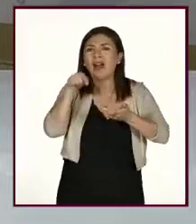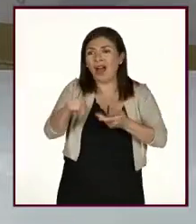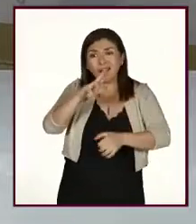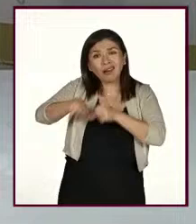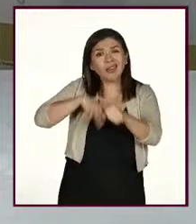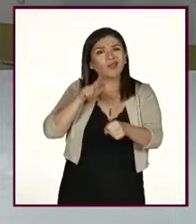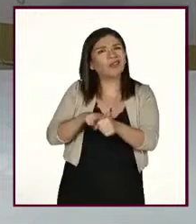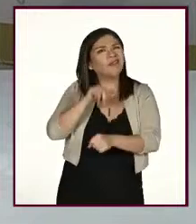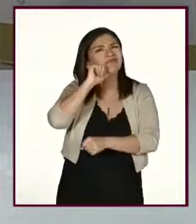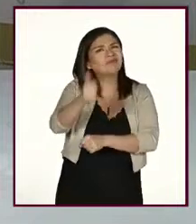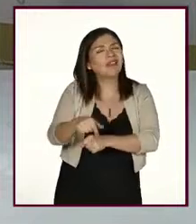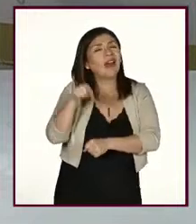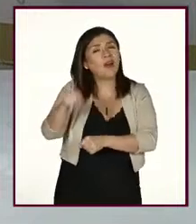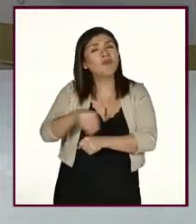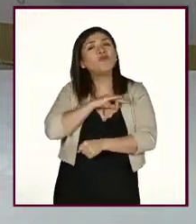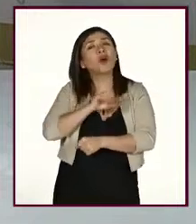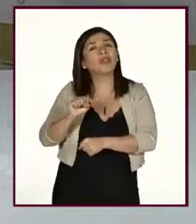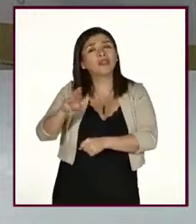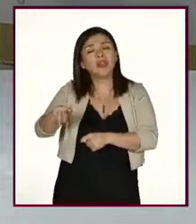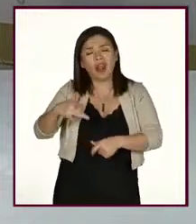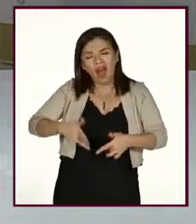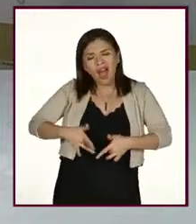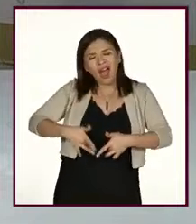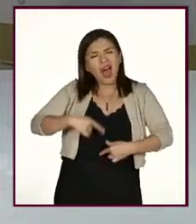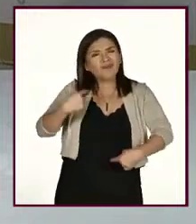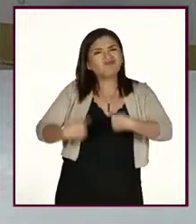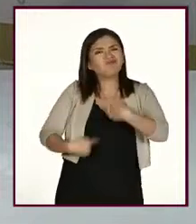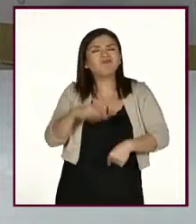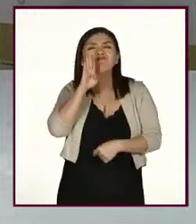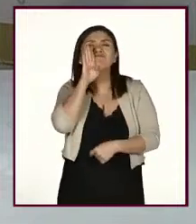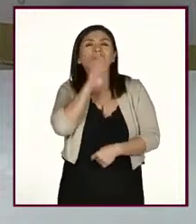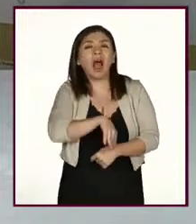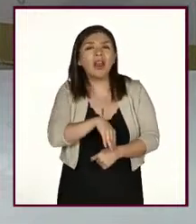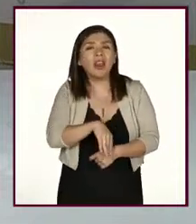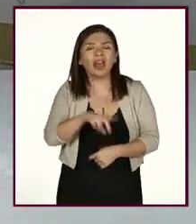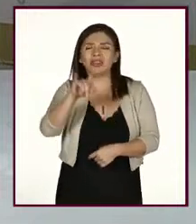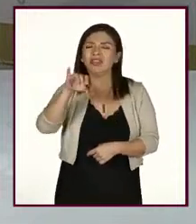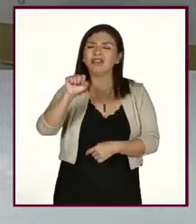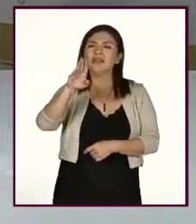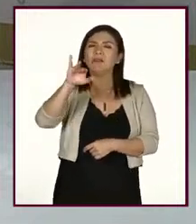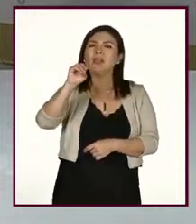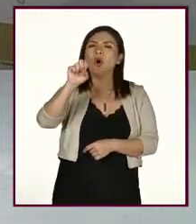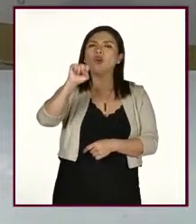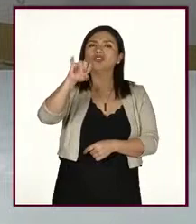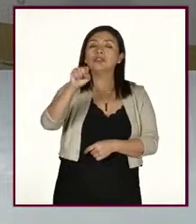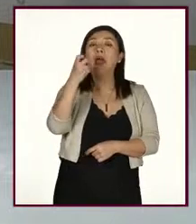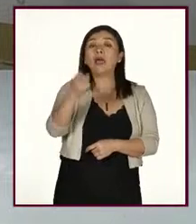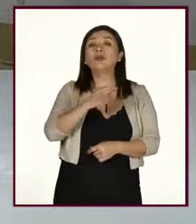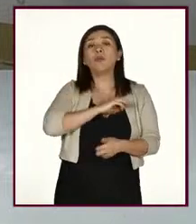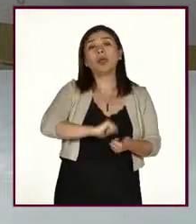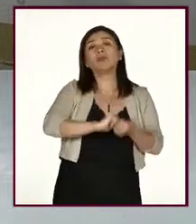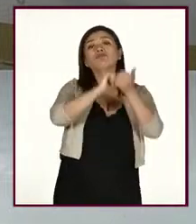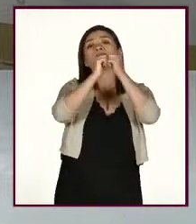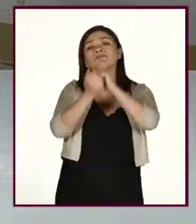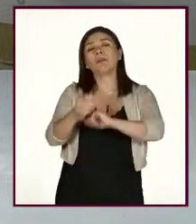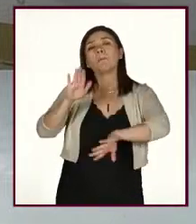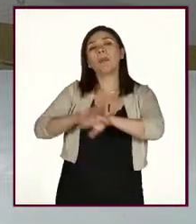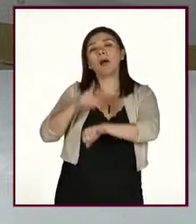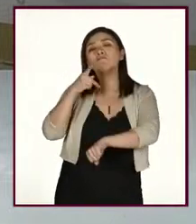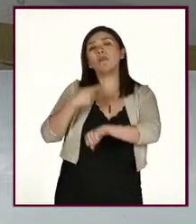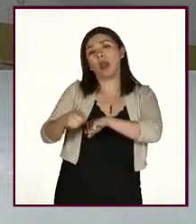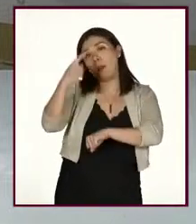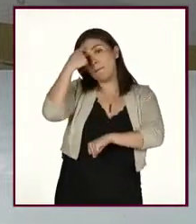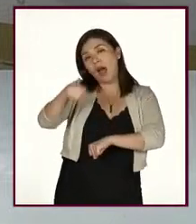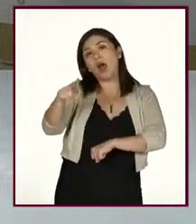generar ahí una disbiosis a nivel intestinal y que esta disbiosis pues puede generar y se puede ver repercutida a final de cuentas